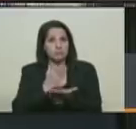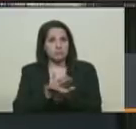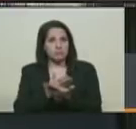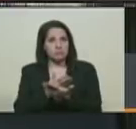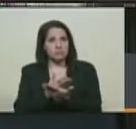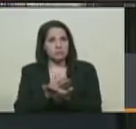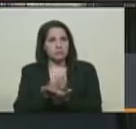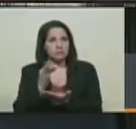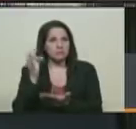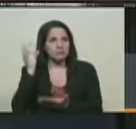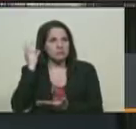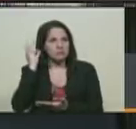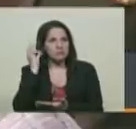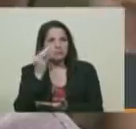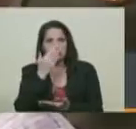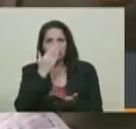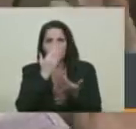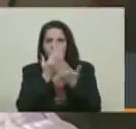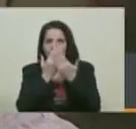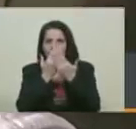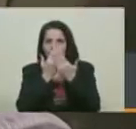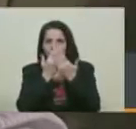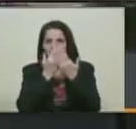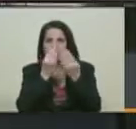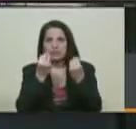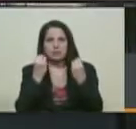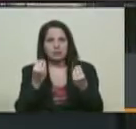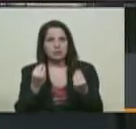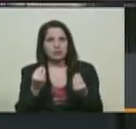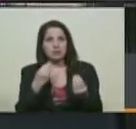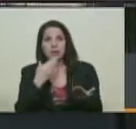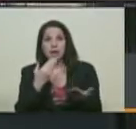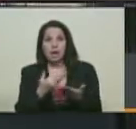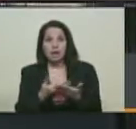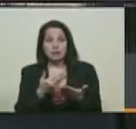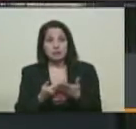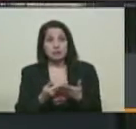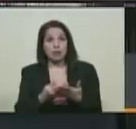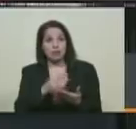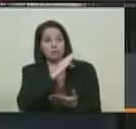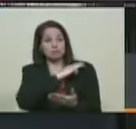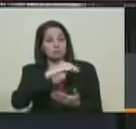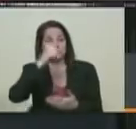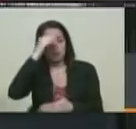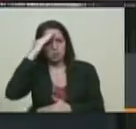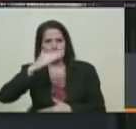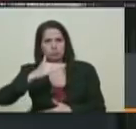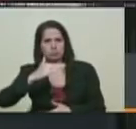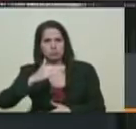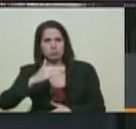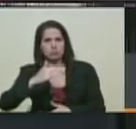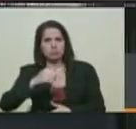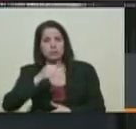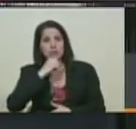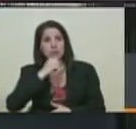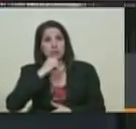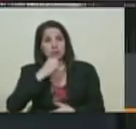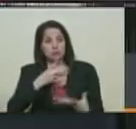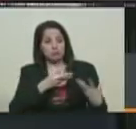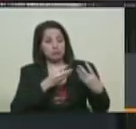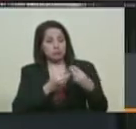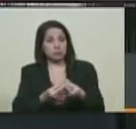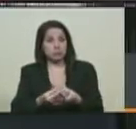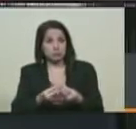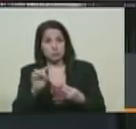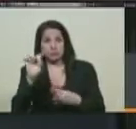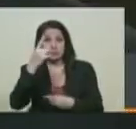Carolina Sestari, al frente de la jefatura. Le agradezco al compañero mayor general Benavides Torres, quien va a cumplir una tarea